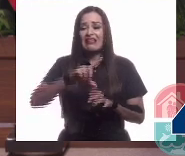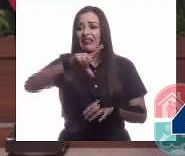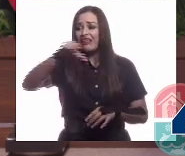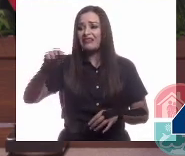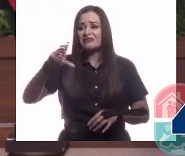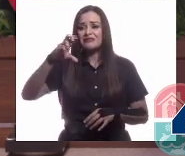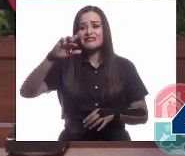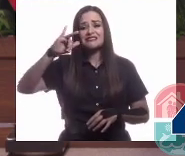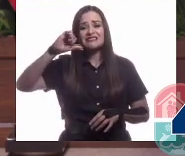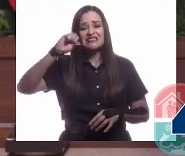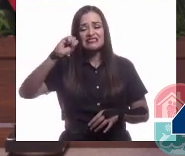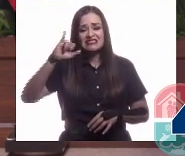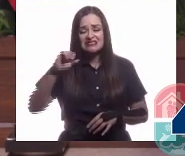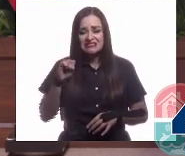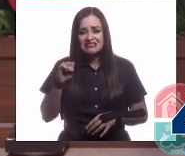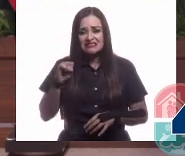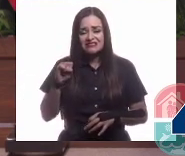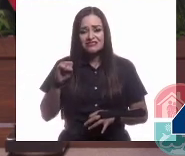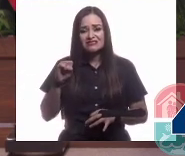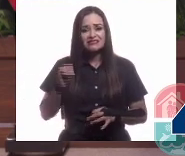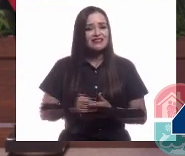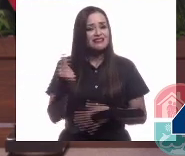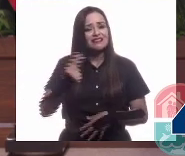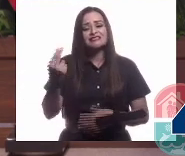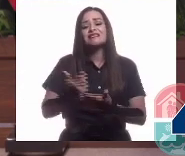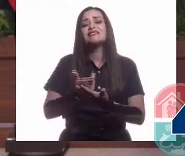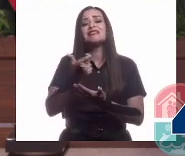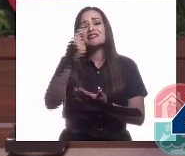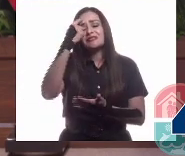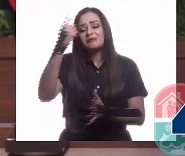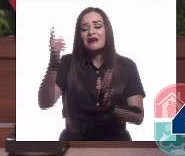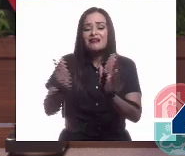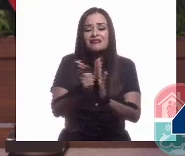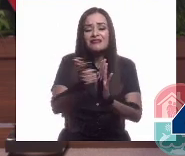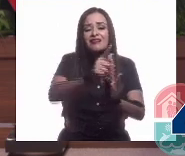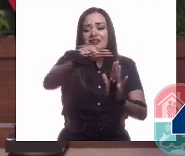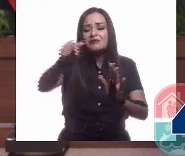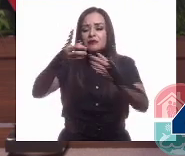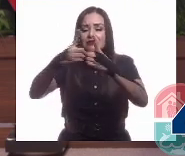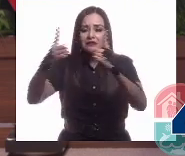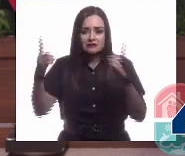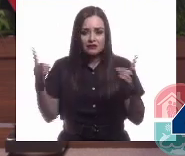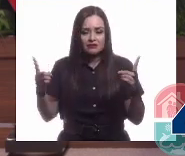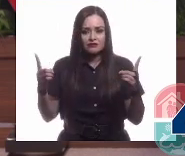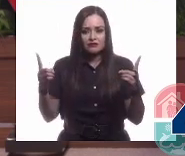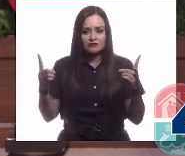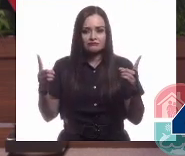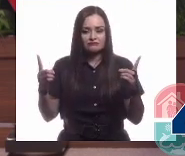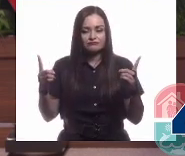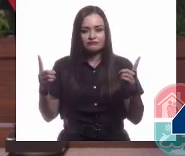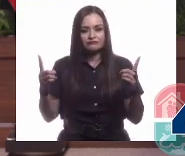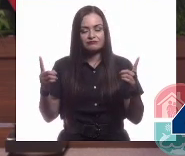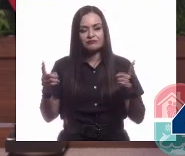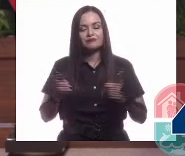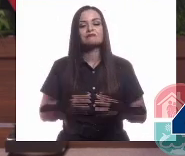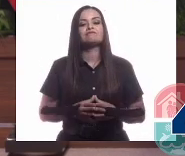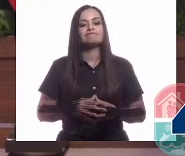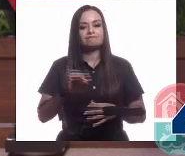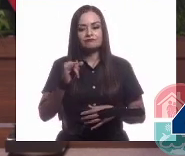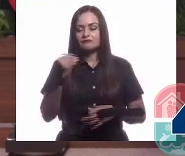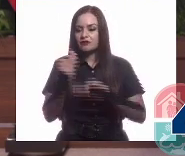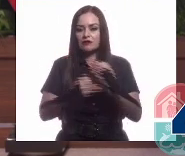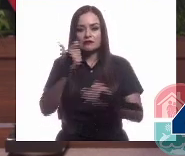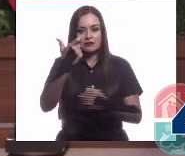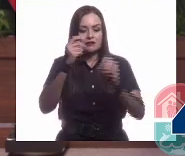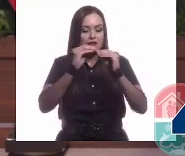Sin recursos, no se amplía la infraestructura y sin ella no hay desarrollo. Pero la obtención de recursos demanda eficiencia,